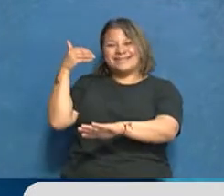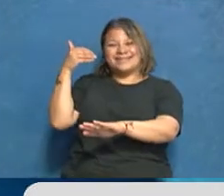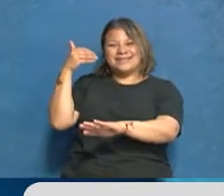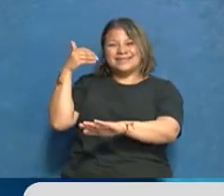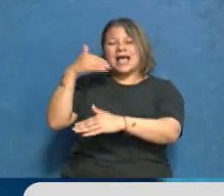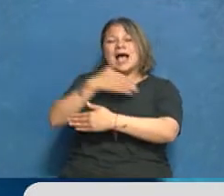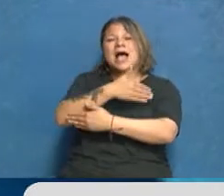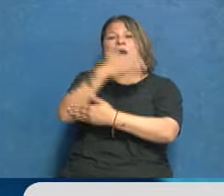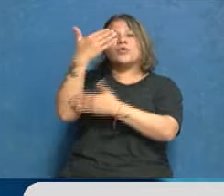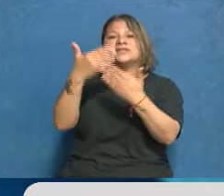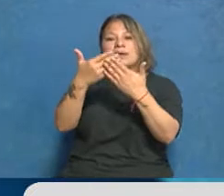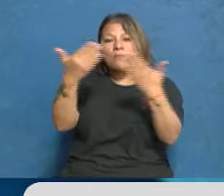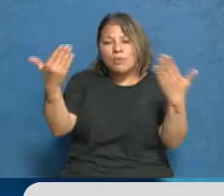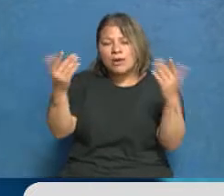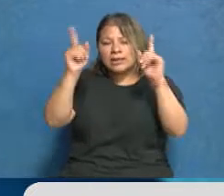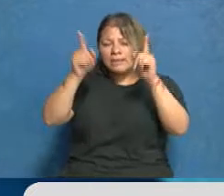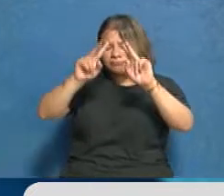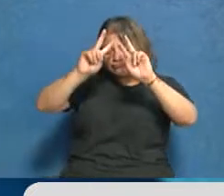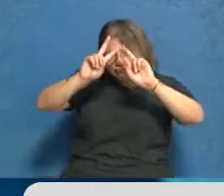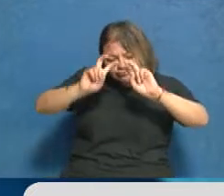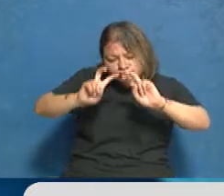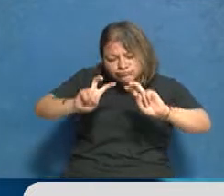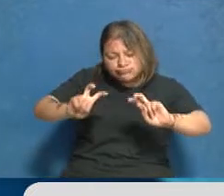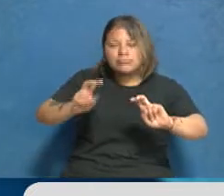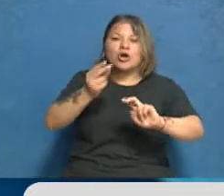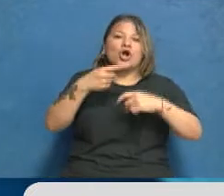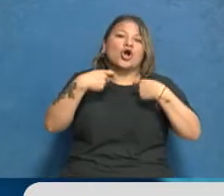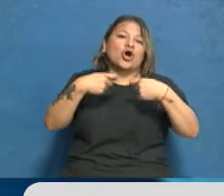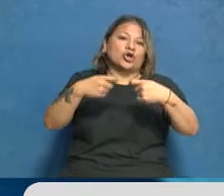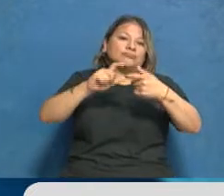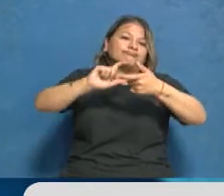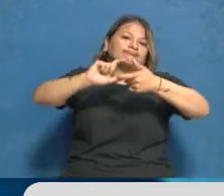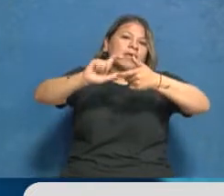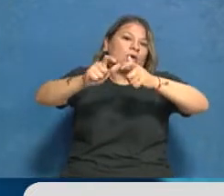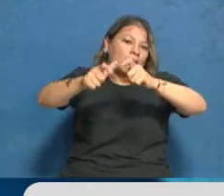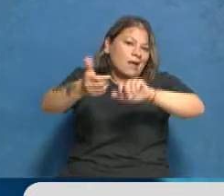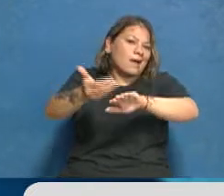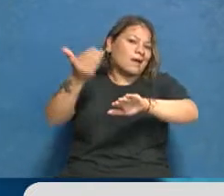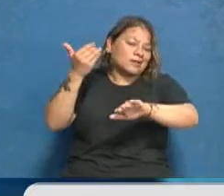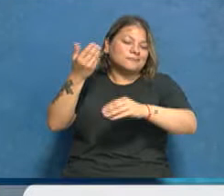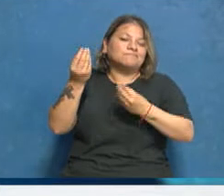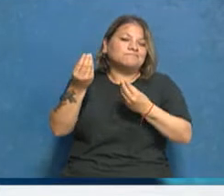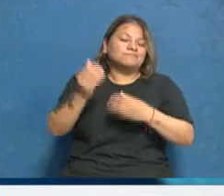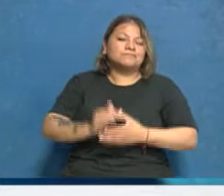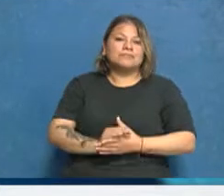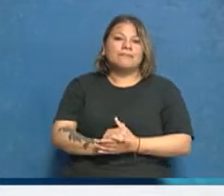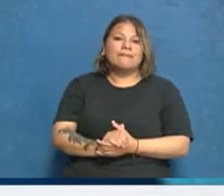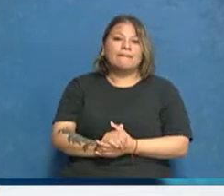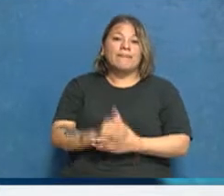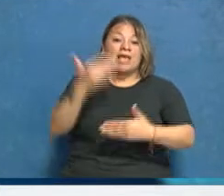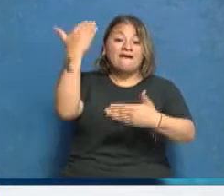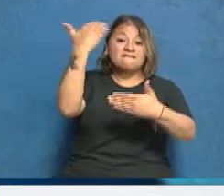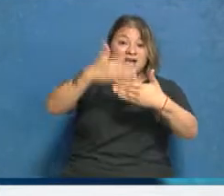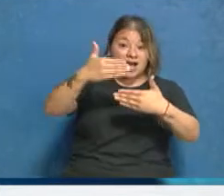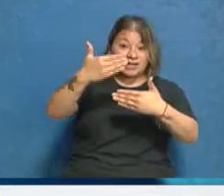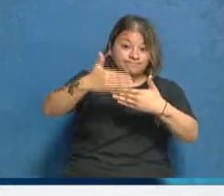hecho un estudio de actualización de costos. Básicamente lo que sucede con la bajada de